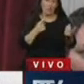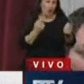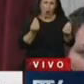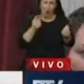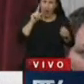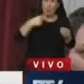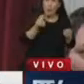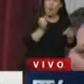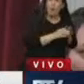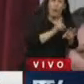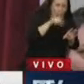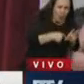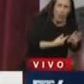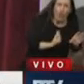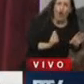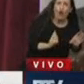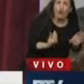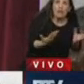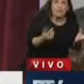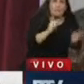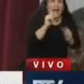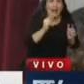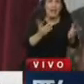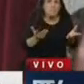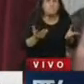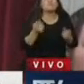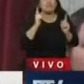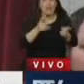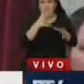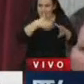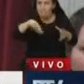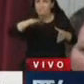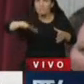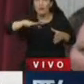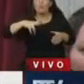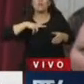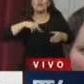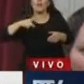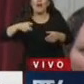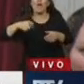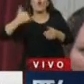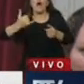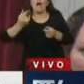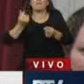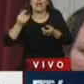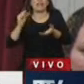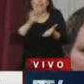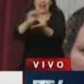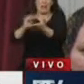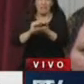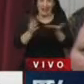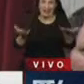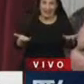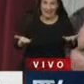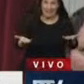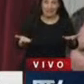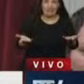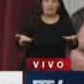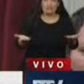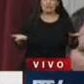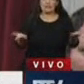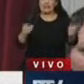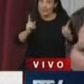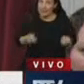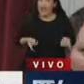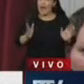va? Yo te escucho hablar, yo te conozco hace bastante, y la verdad es que lo que transmitís es que está bien, van a votar en contra